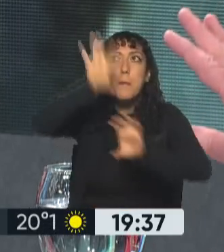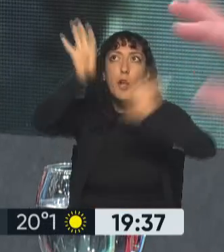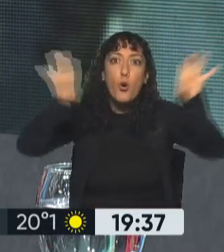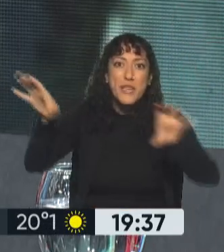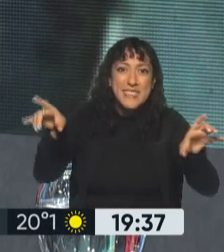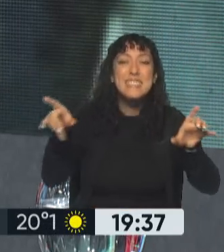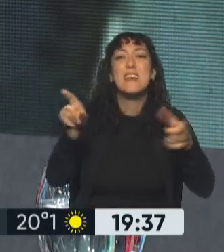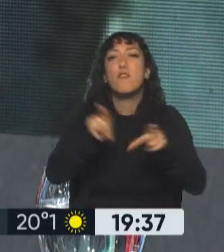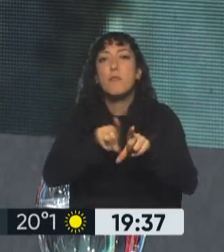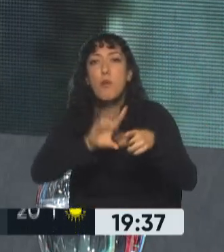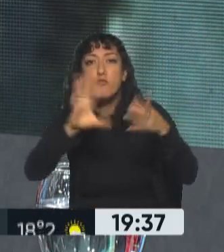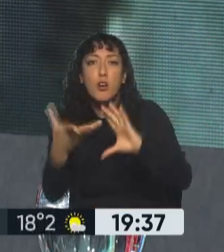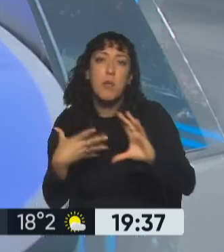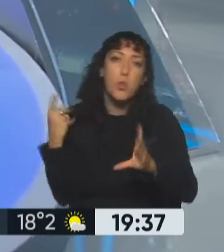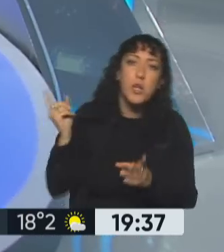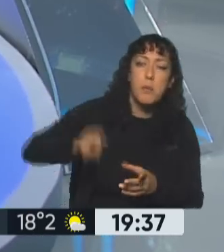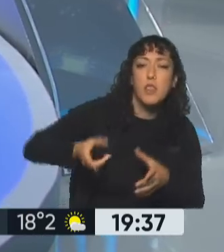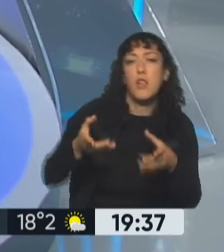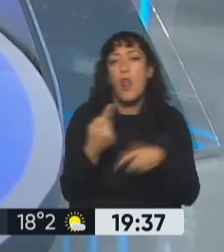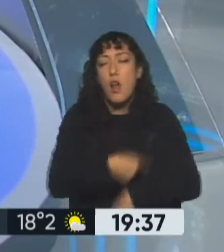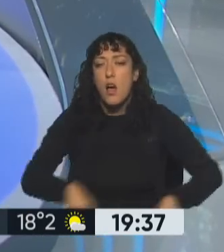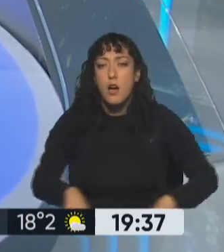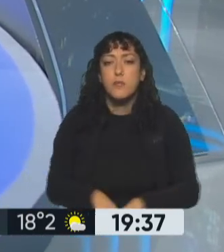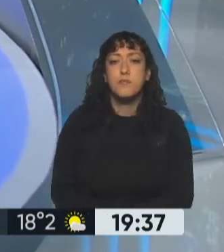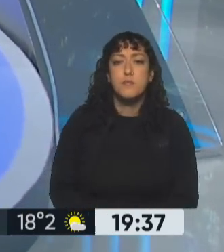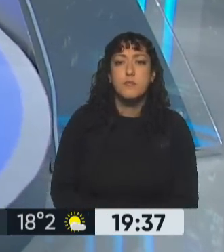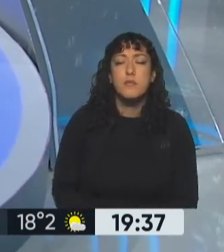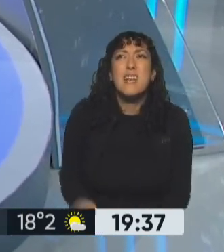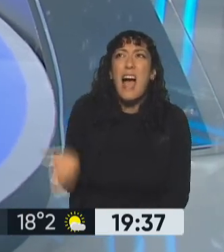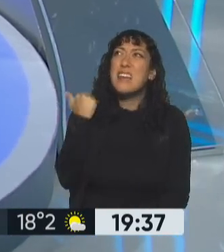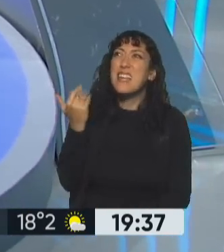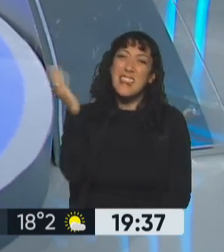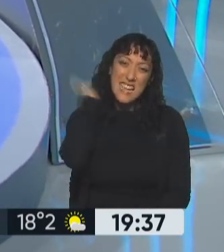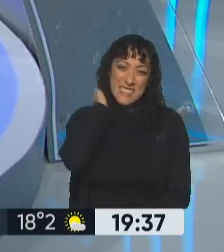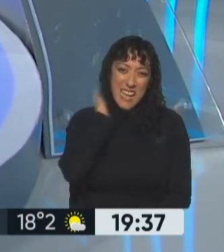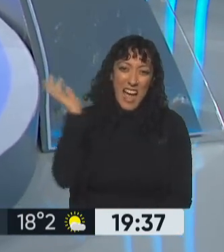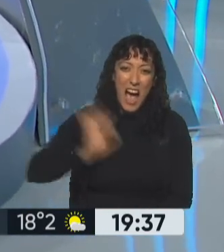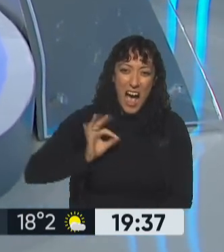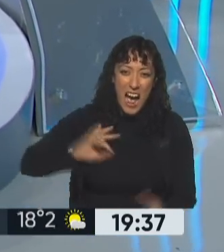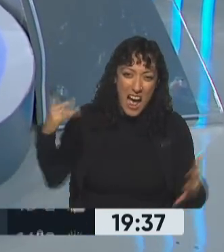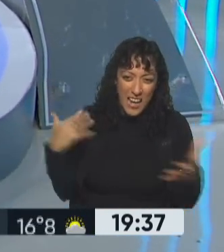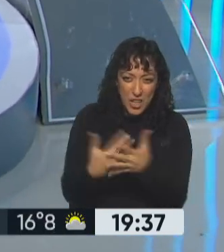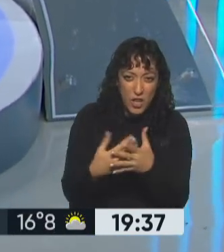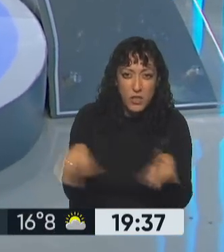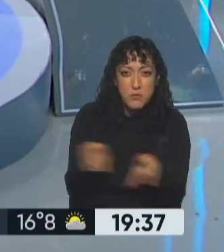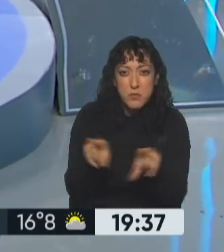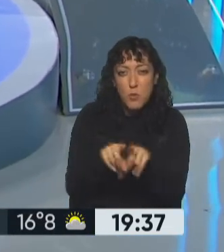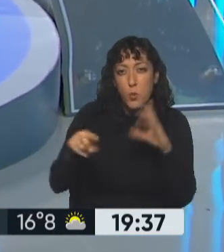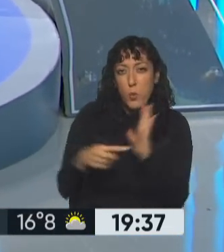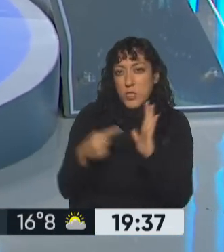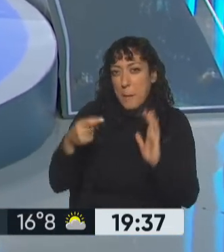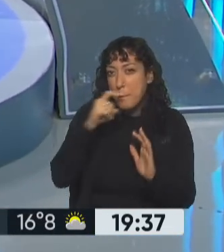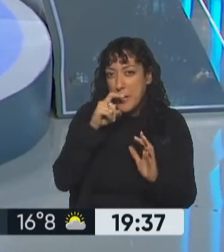yo pregunto algo, sencillamente, y Mussarela. Sí. Hace 16 años que gobierna el macrismo en Buenos Aires,